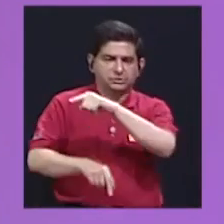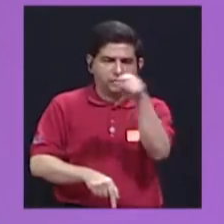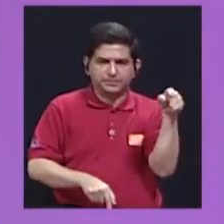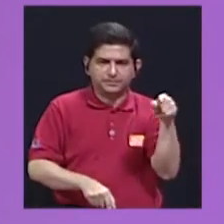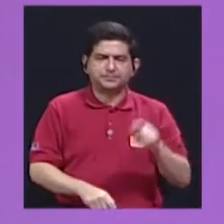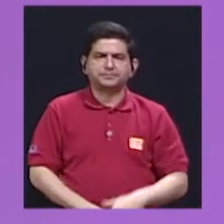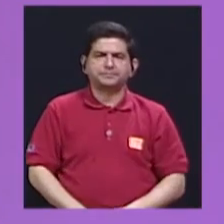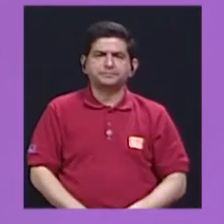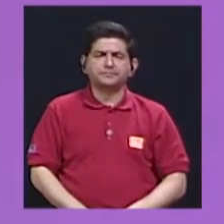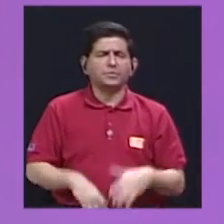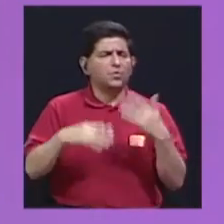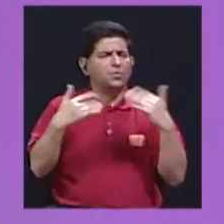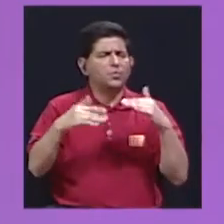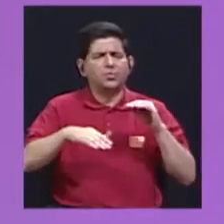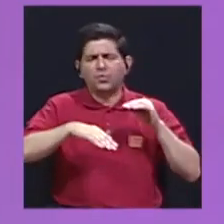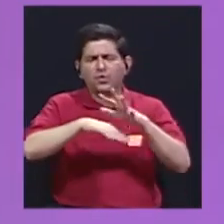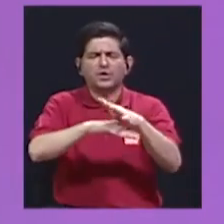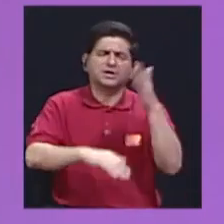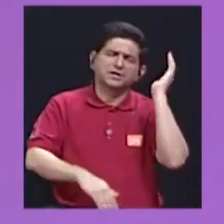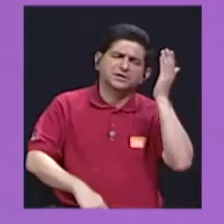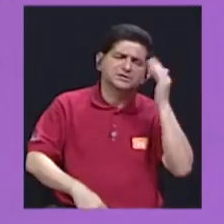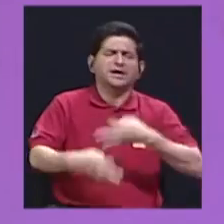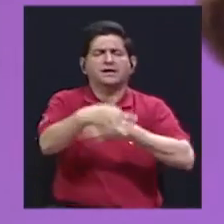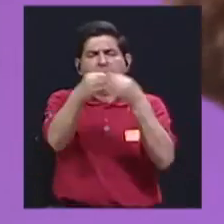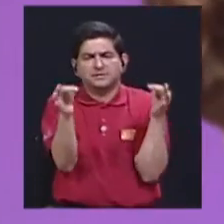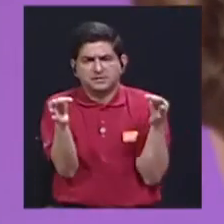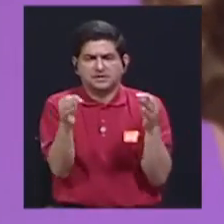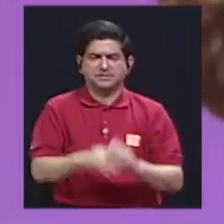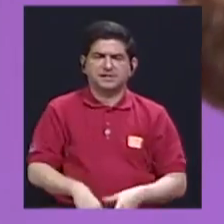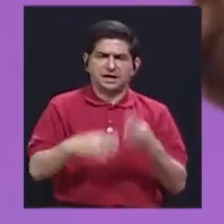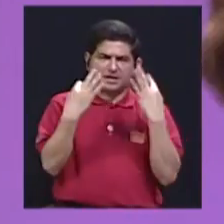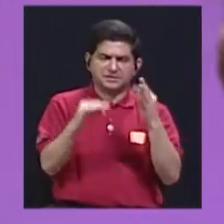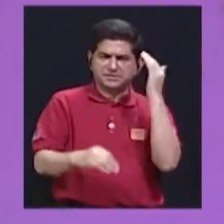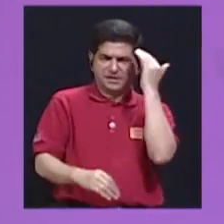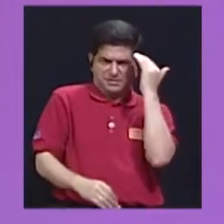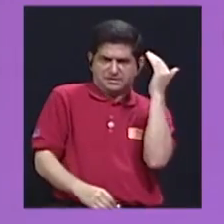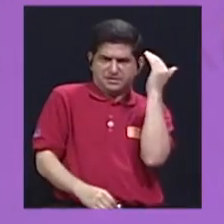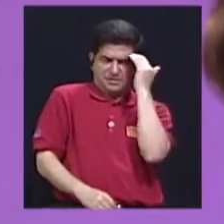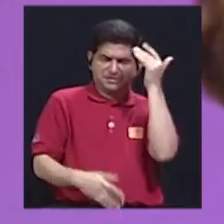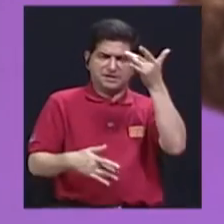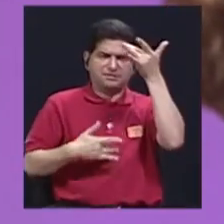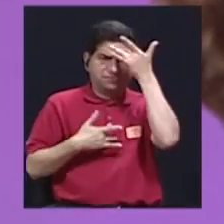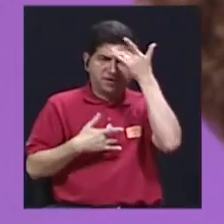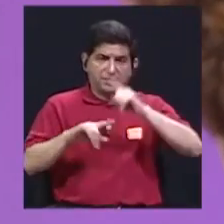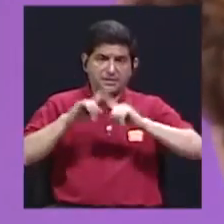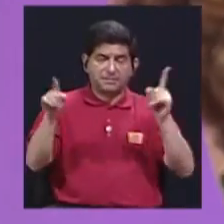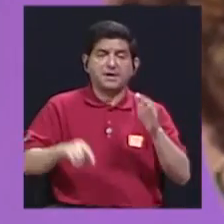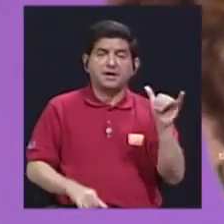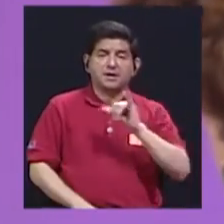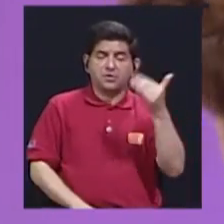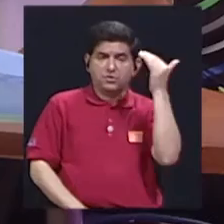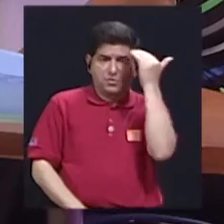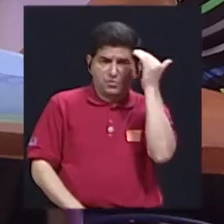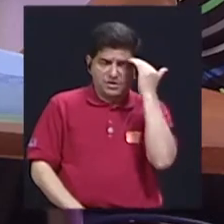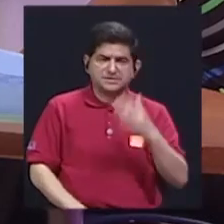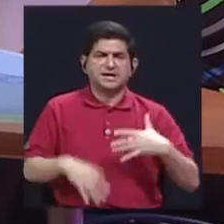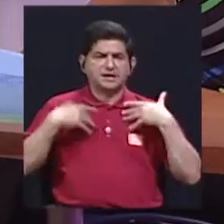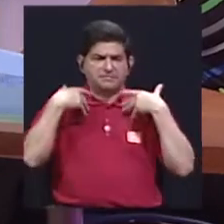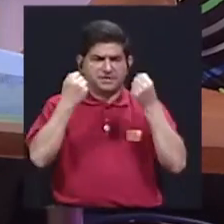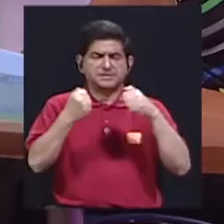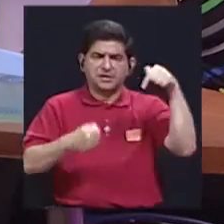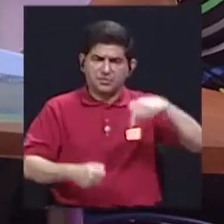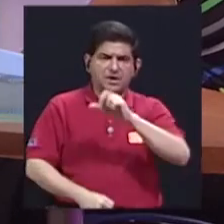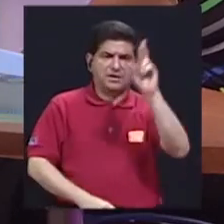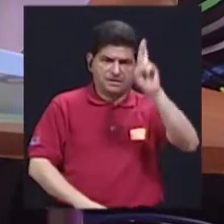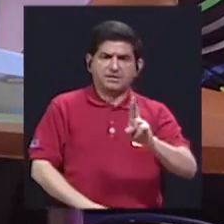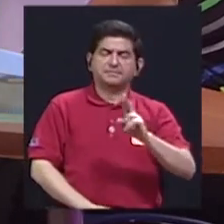y darle mucha orientación de la leche a la de talleres para que conozcan de la enfermedad pero conozcan también de cómo es la salud aquí